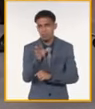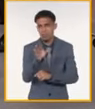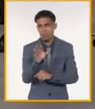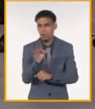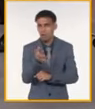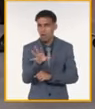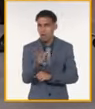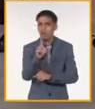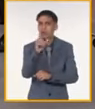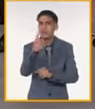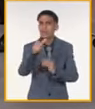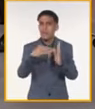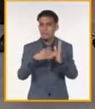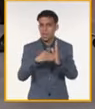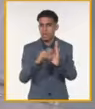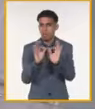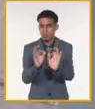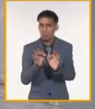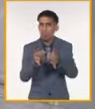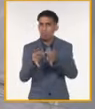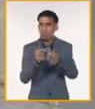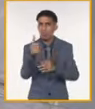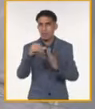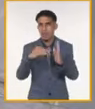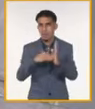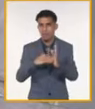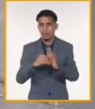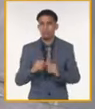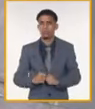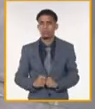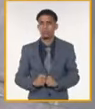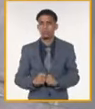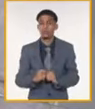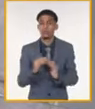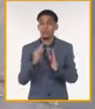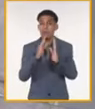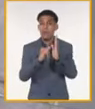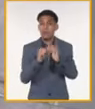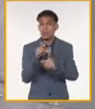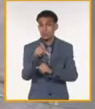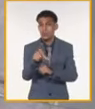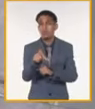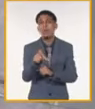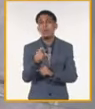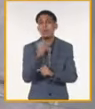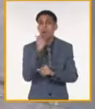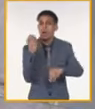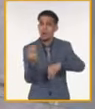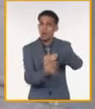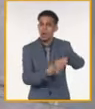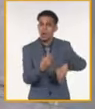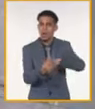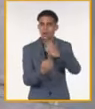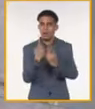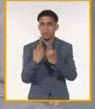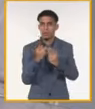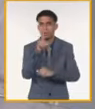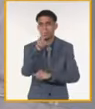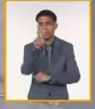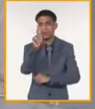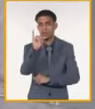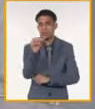cifras han ido variando en los últimos en los últimos tiempos a partir de diferentes razones en 126